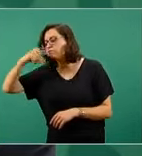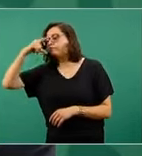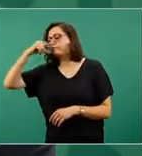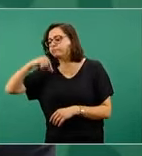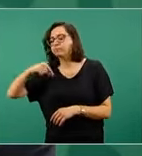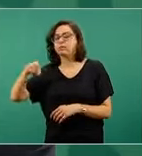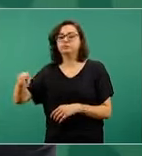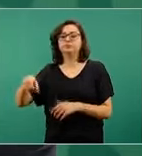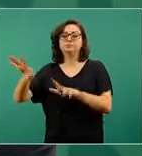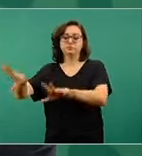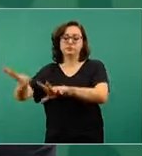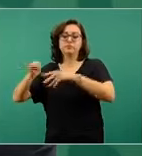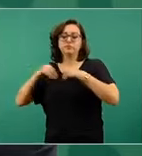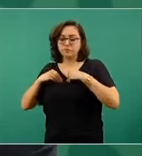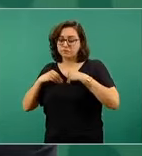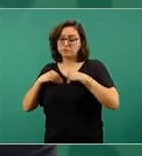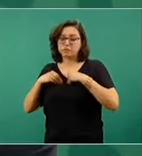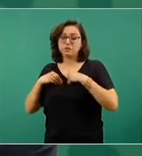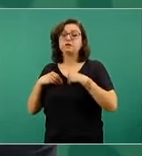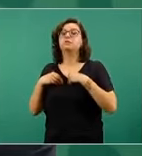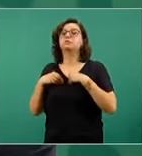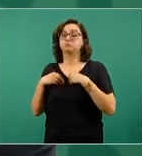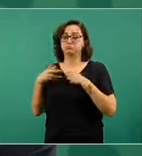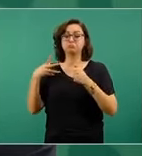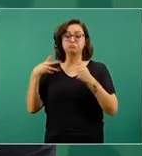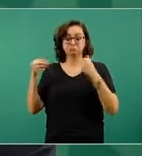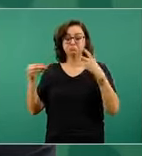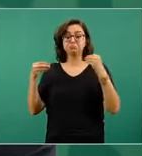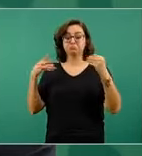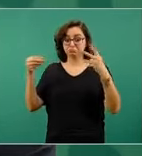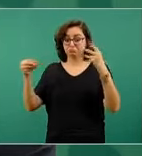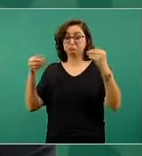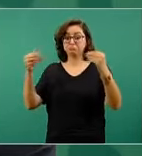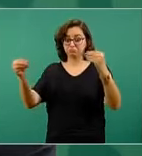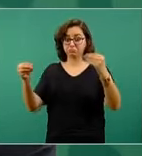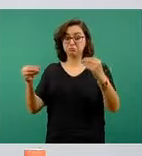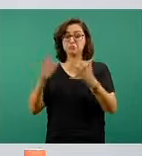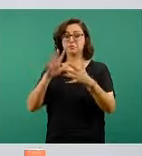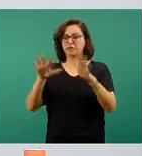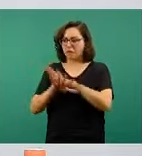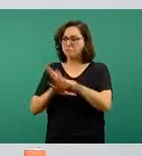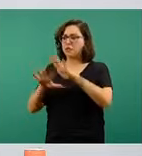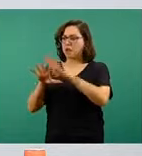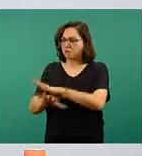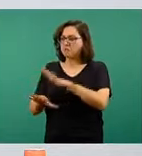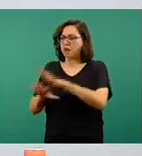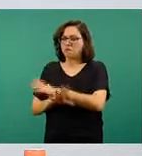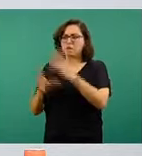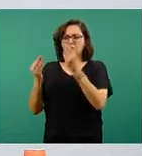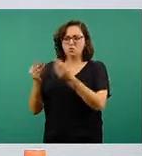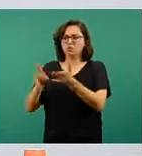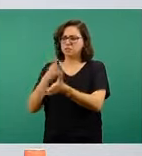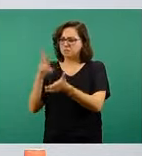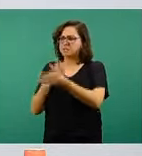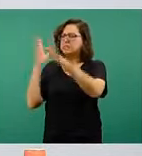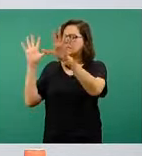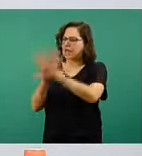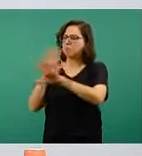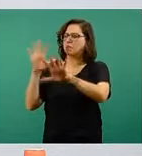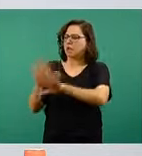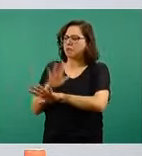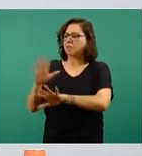un virus que, al igual que coronavirus, tiene una alta capacidad de estar mutando, cambiando permanentemente. Es por eso que todos